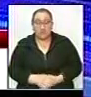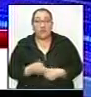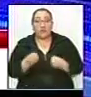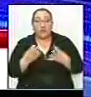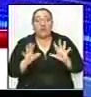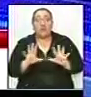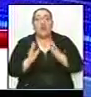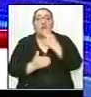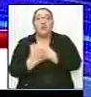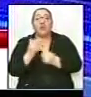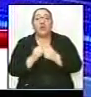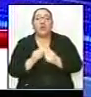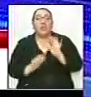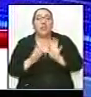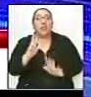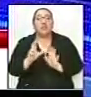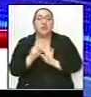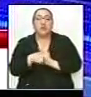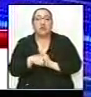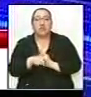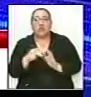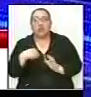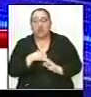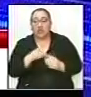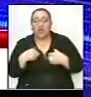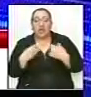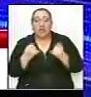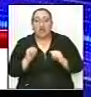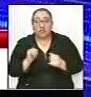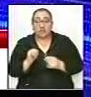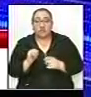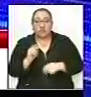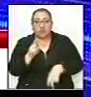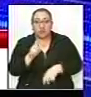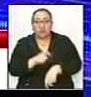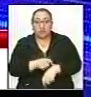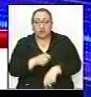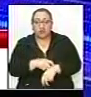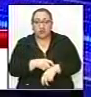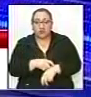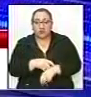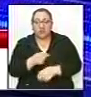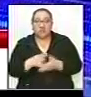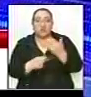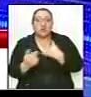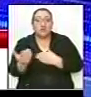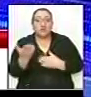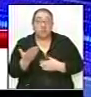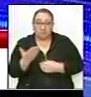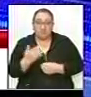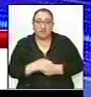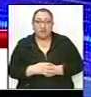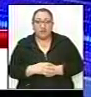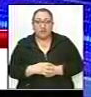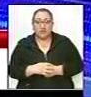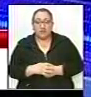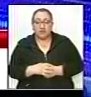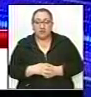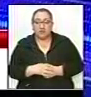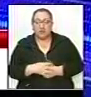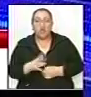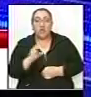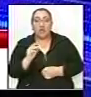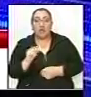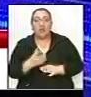Bien, 10 de la mañana con 13 minutos. Tenemos información a esta hora que nos llega de